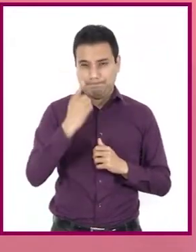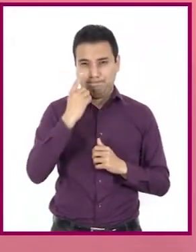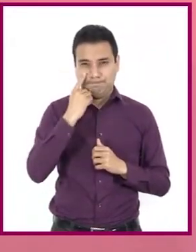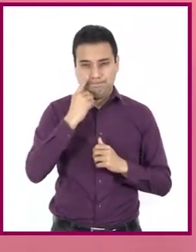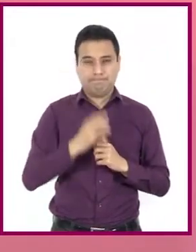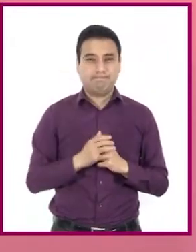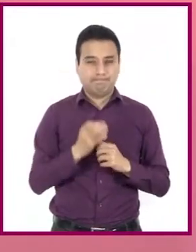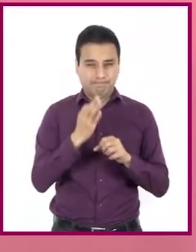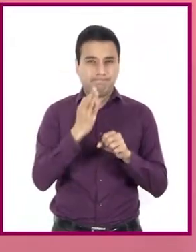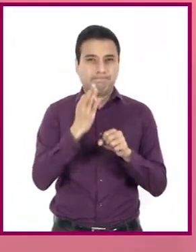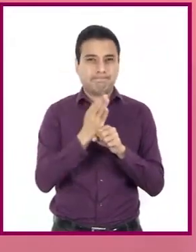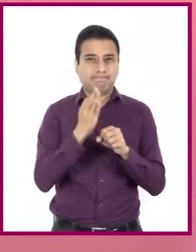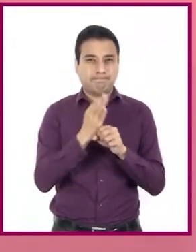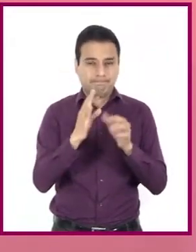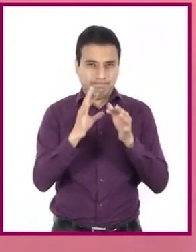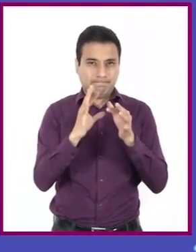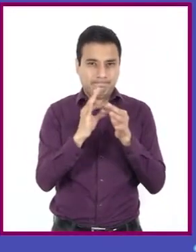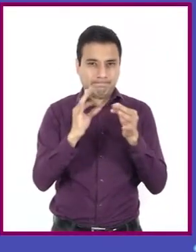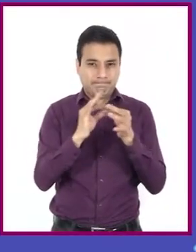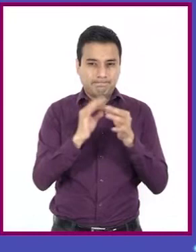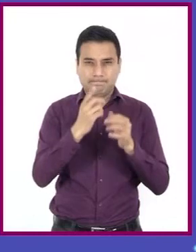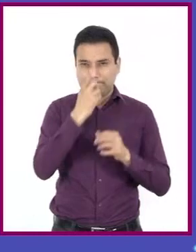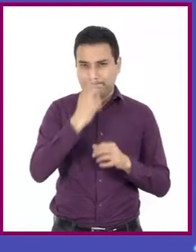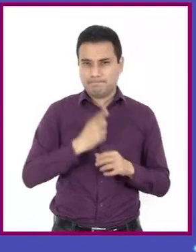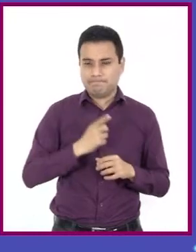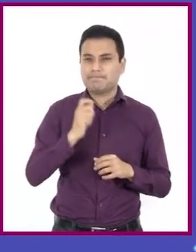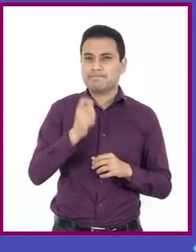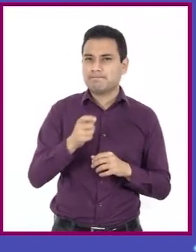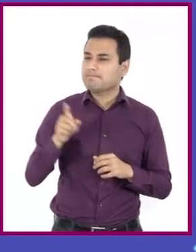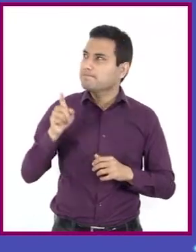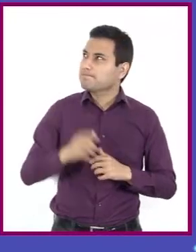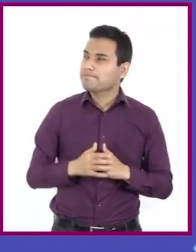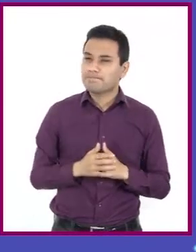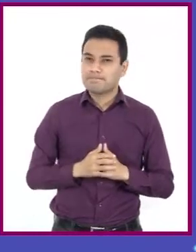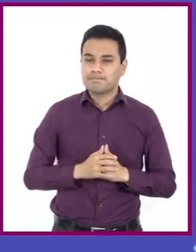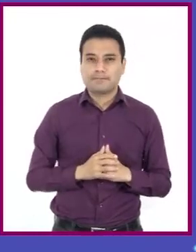a describir lo que ves en la imagen?